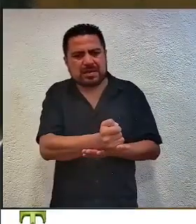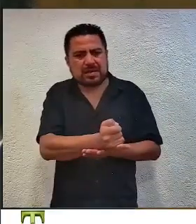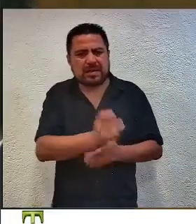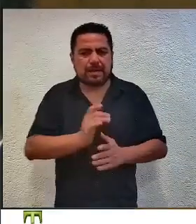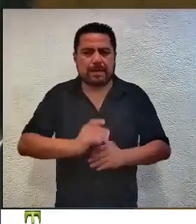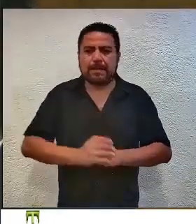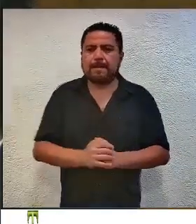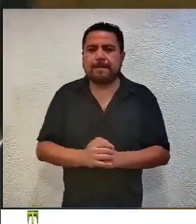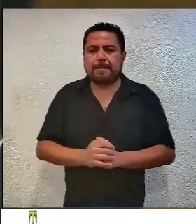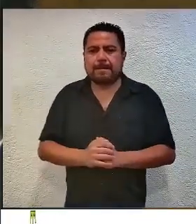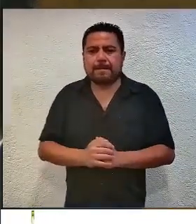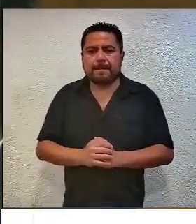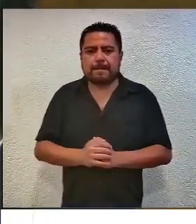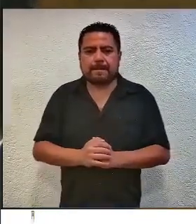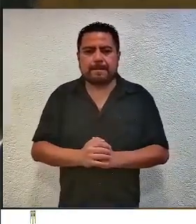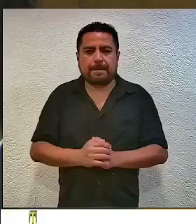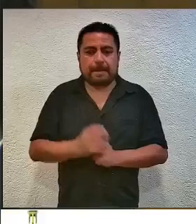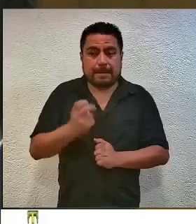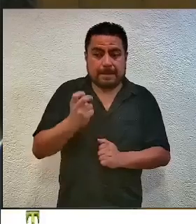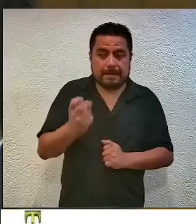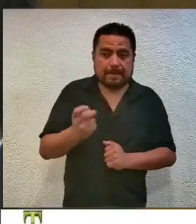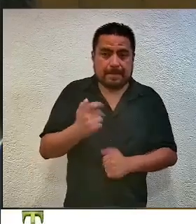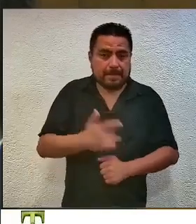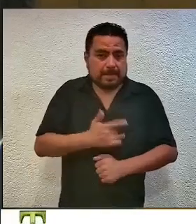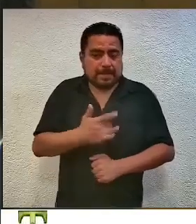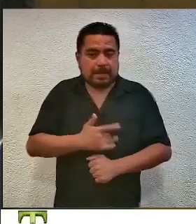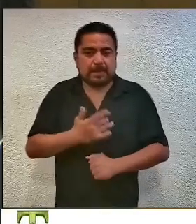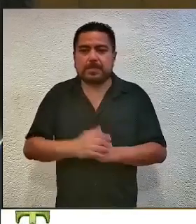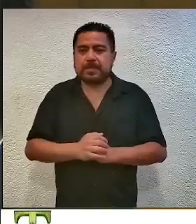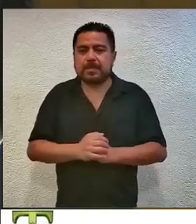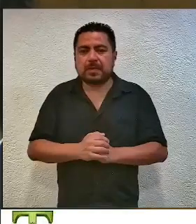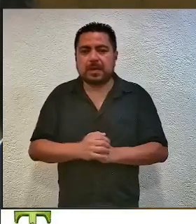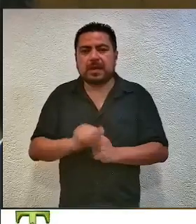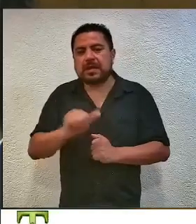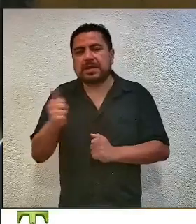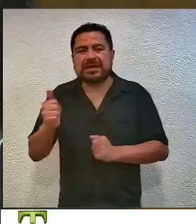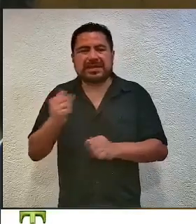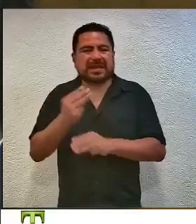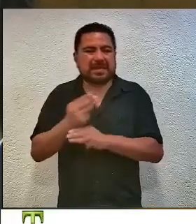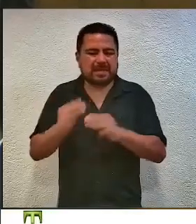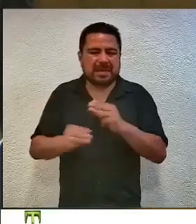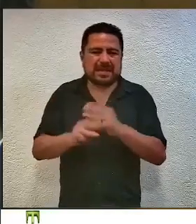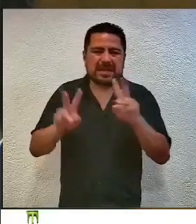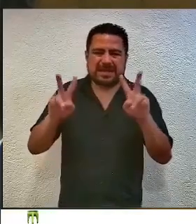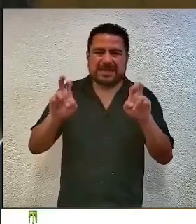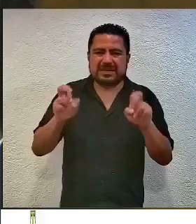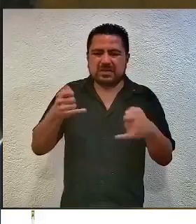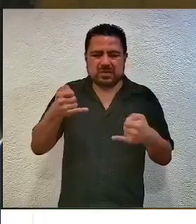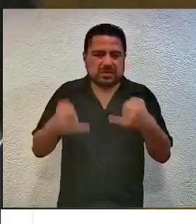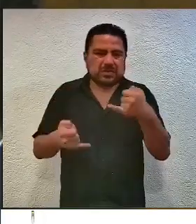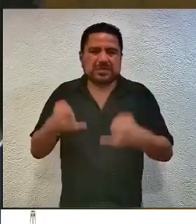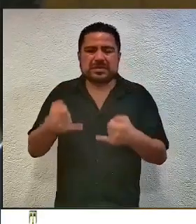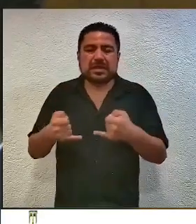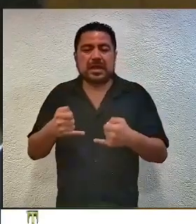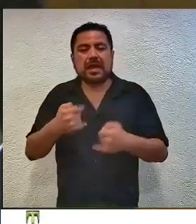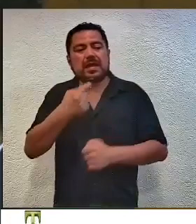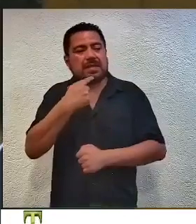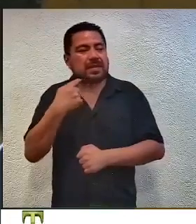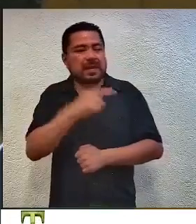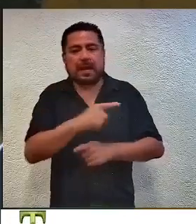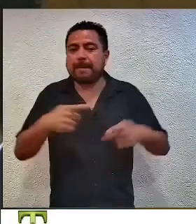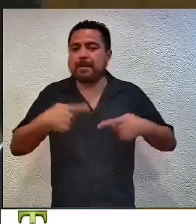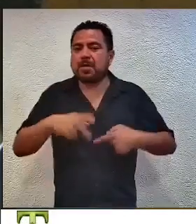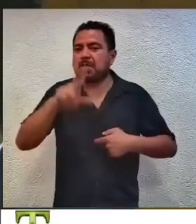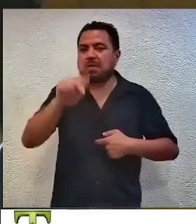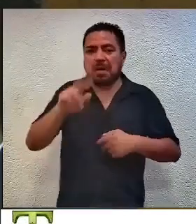impugnada. En ese sentido, los hechos materia de juicio se circunscriben a que el denunciado no